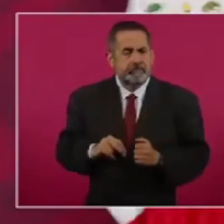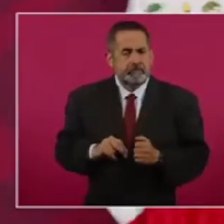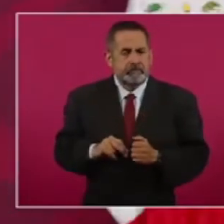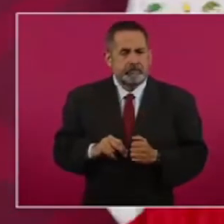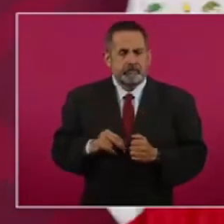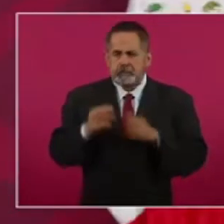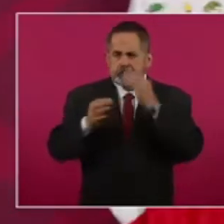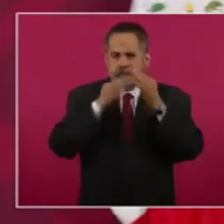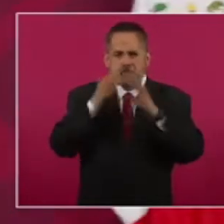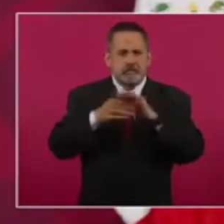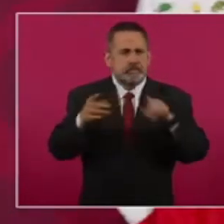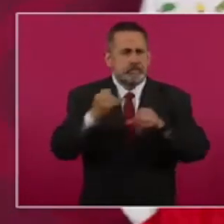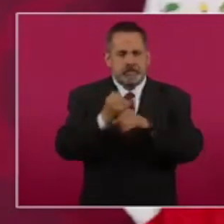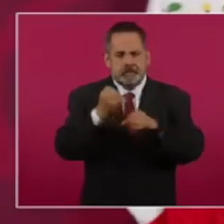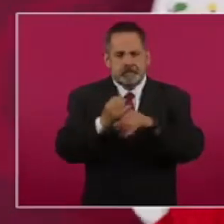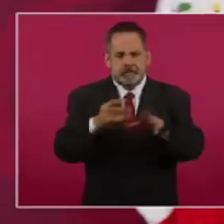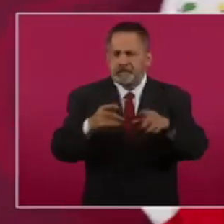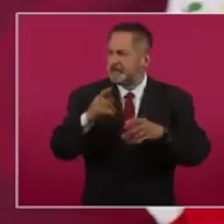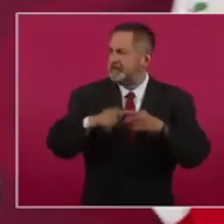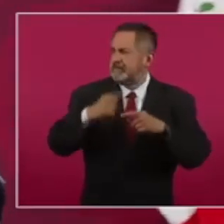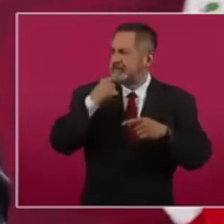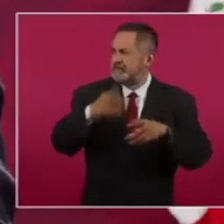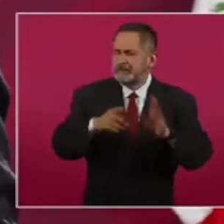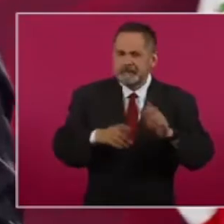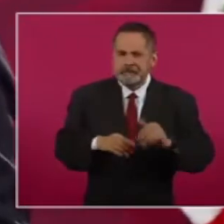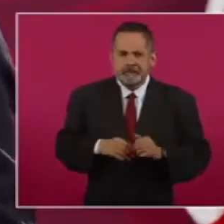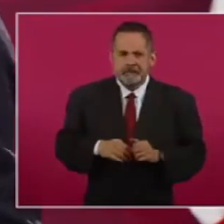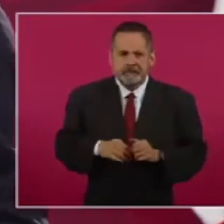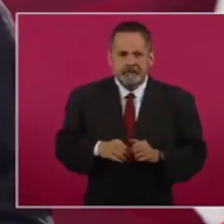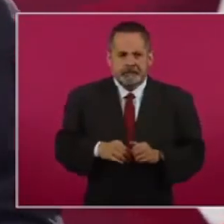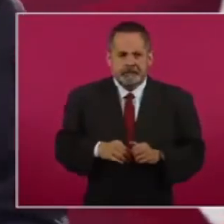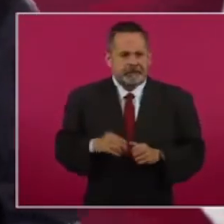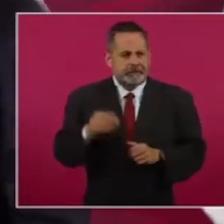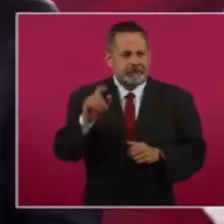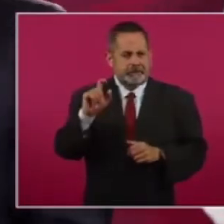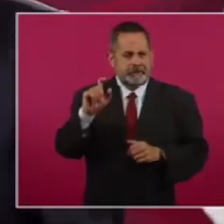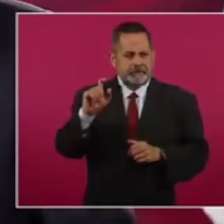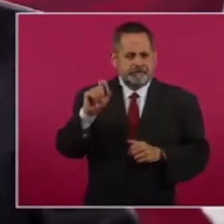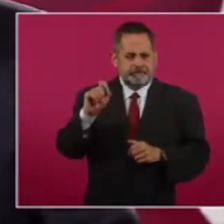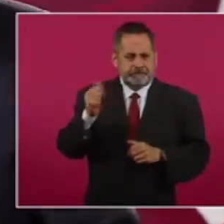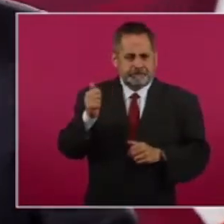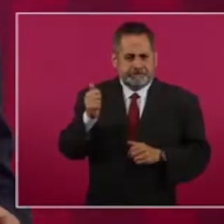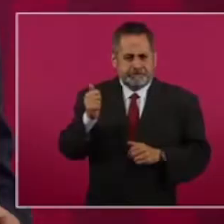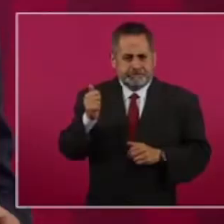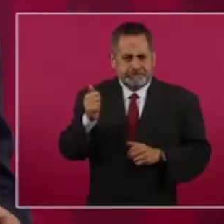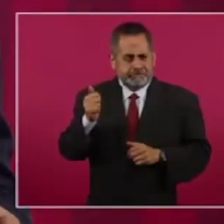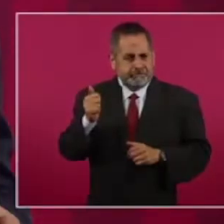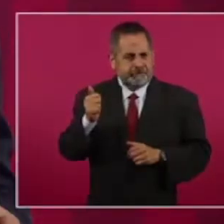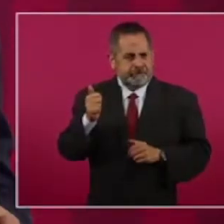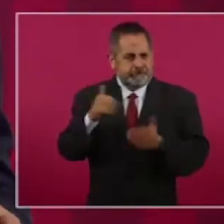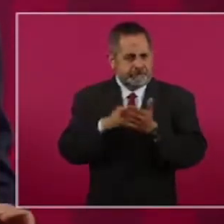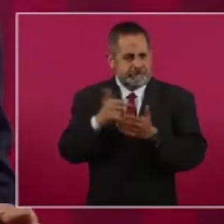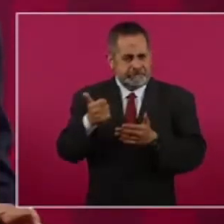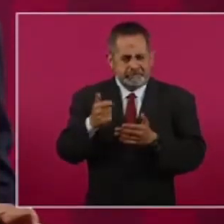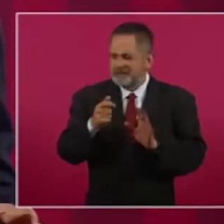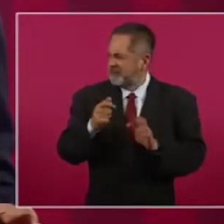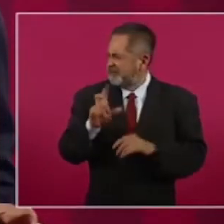un mensaje en redes sociales, alguien que decía: por 26,000 pesos